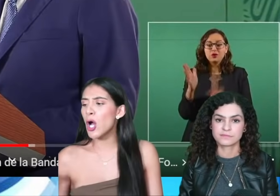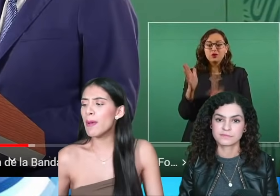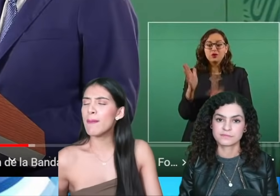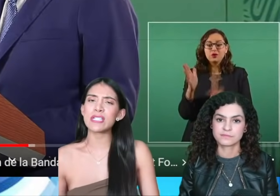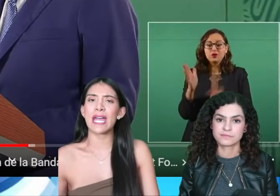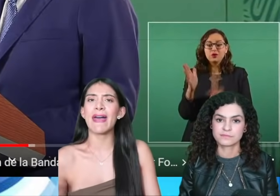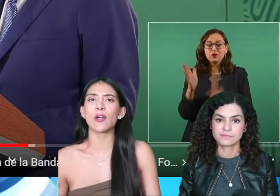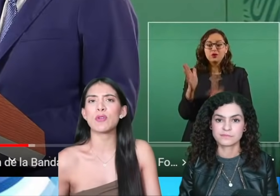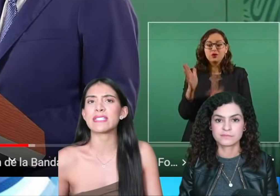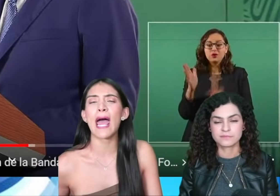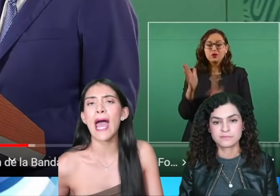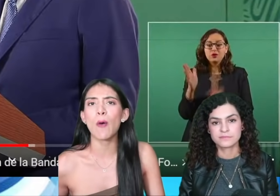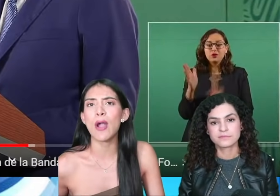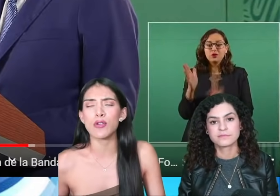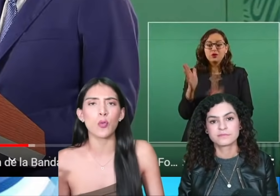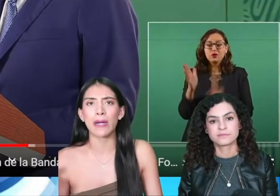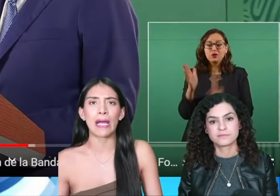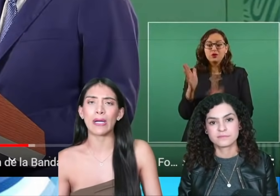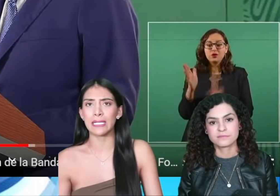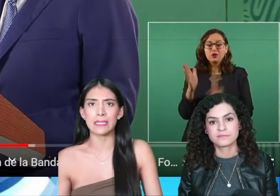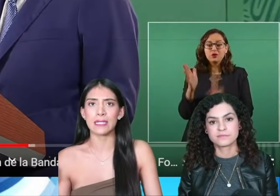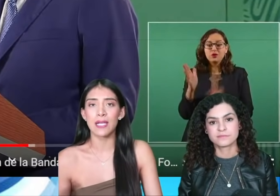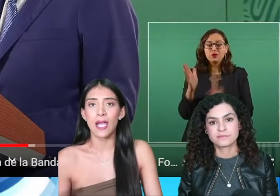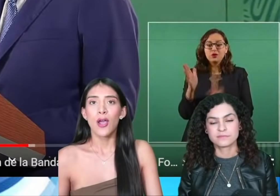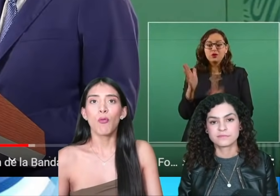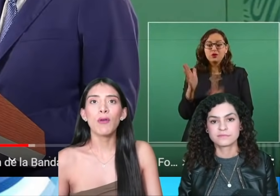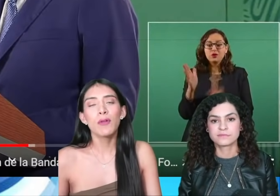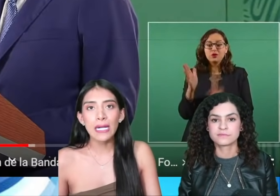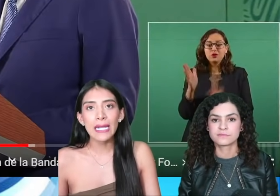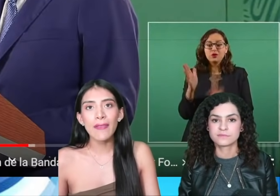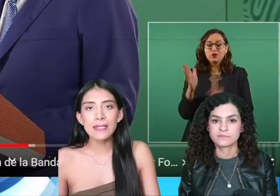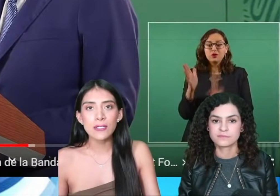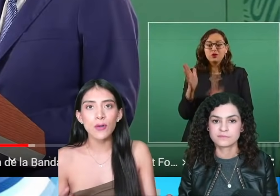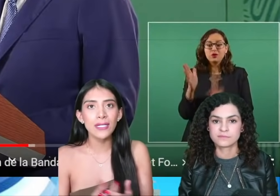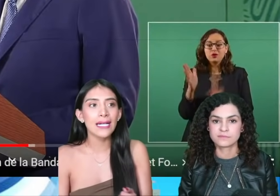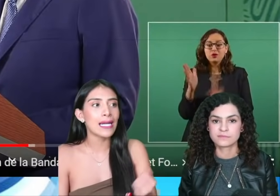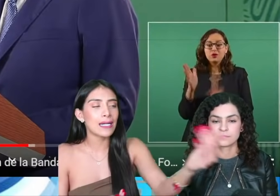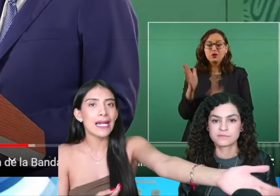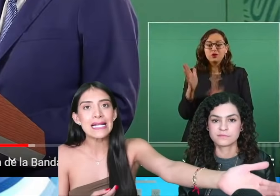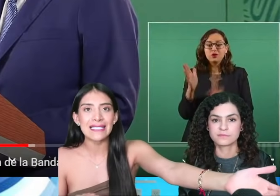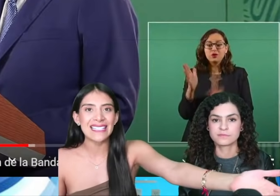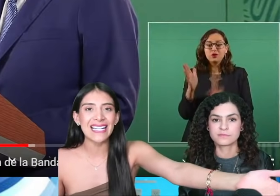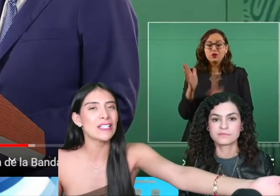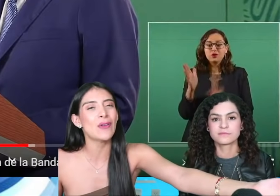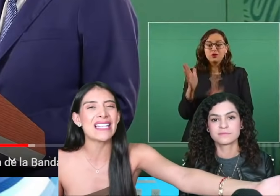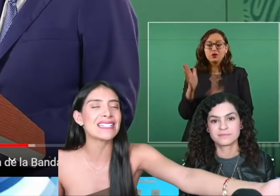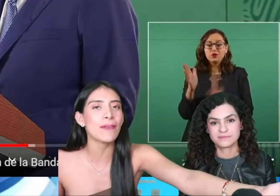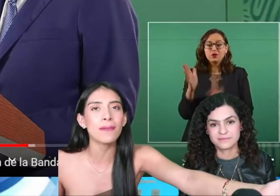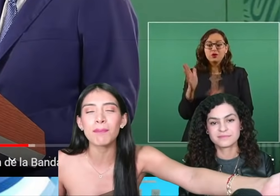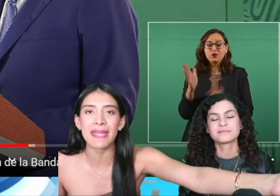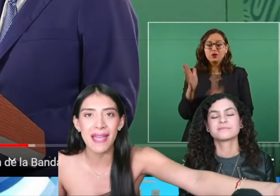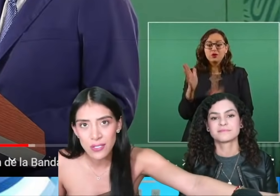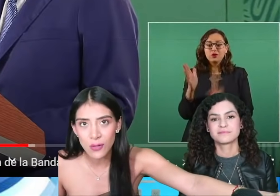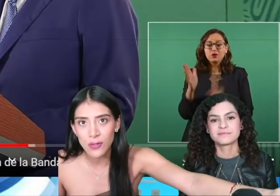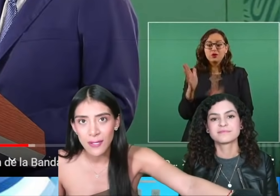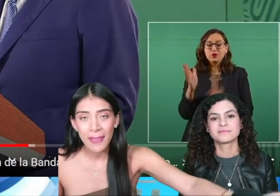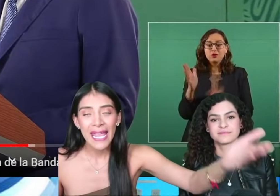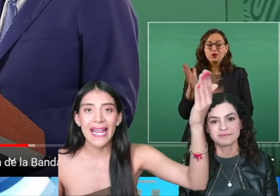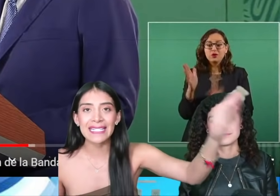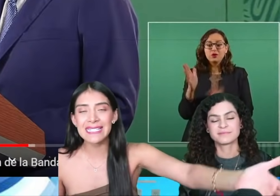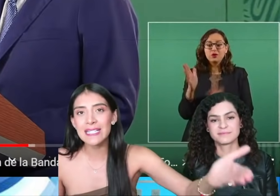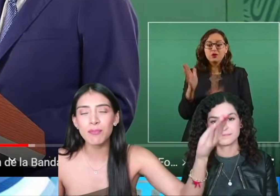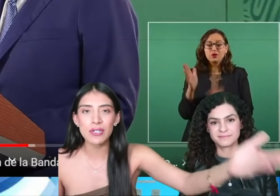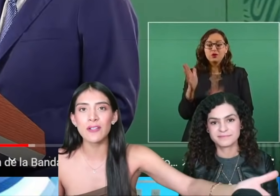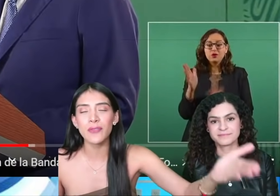que no vamos a dar nuestra agua a los guanajuatenses, cuando en realidad dices, oye, carnal, se te está cayendo el estado en pedazos.